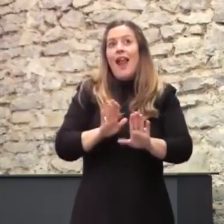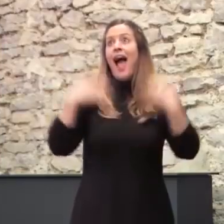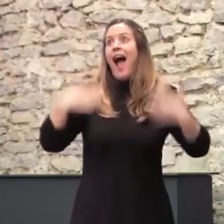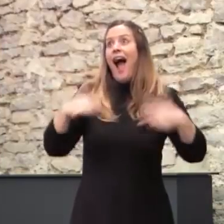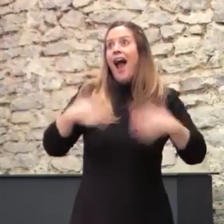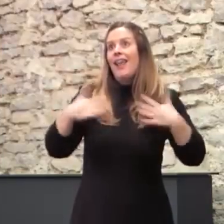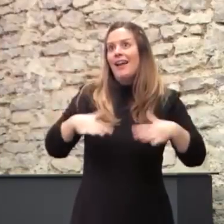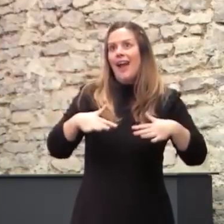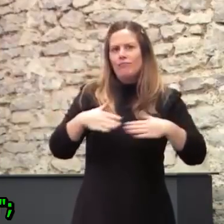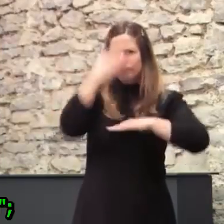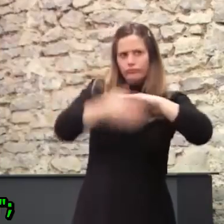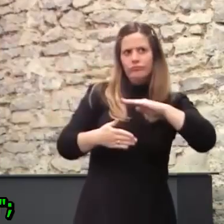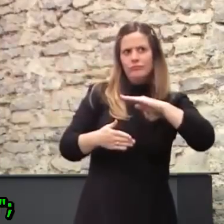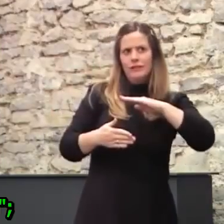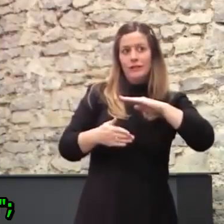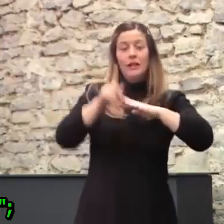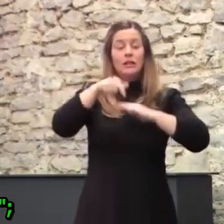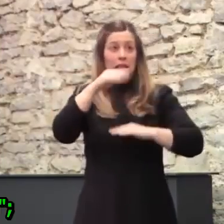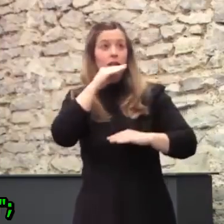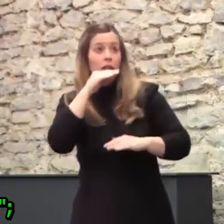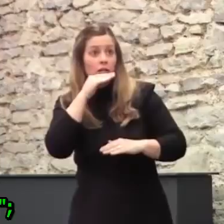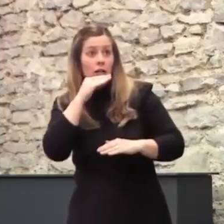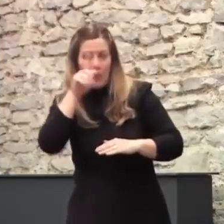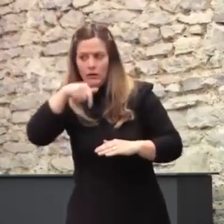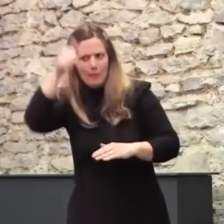tristeza también, sobre todo a los chicos, ¿no?, con el rollo de los chicos no